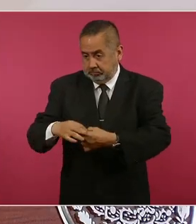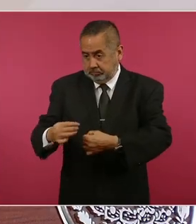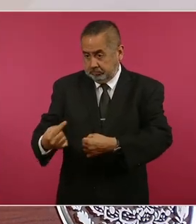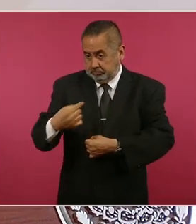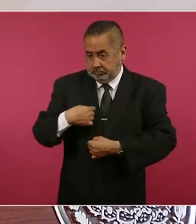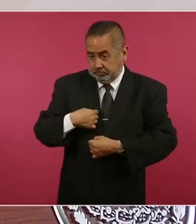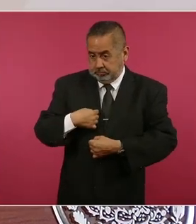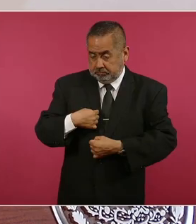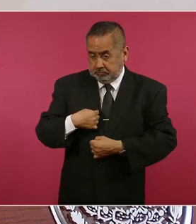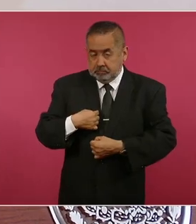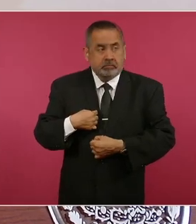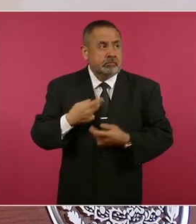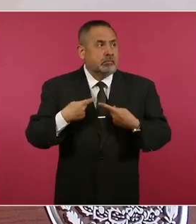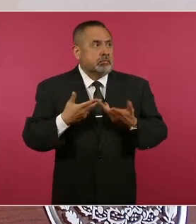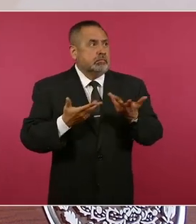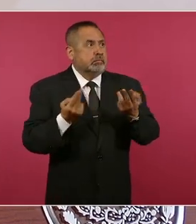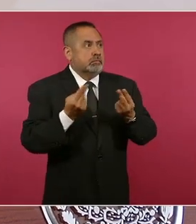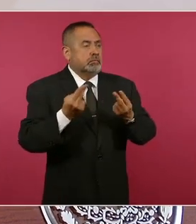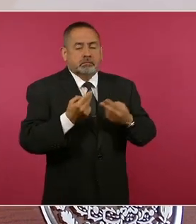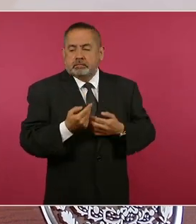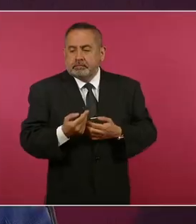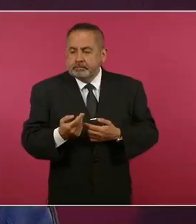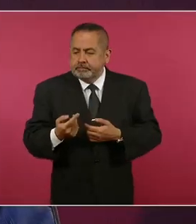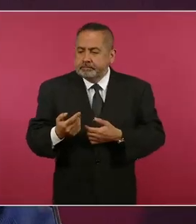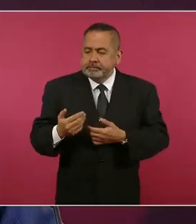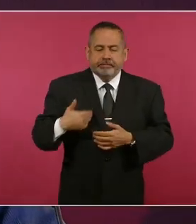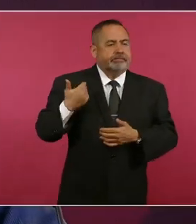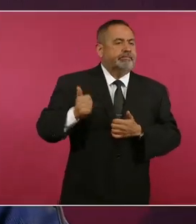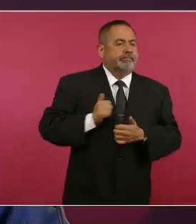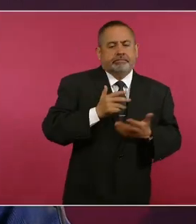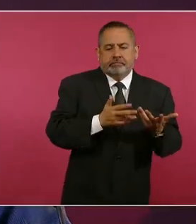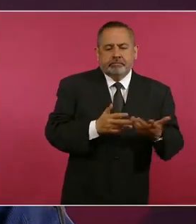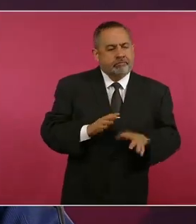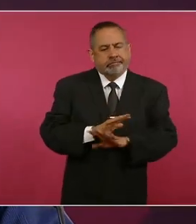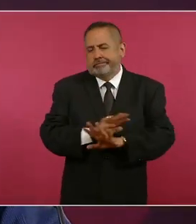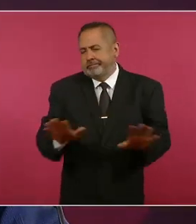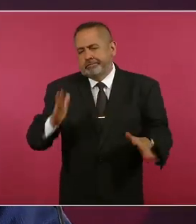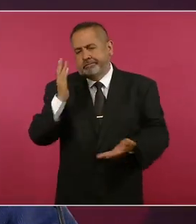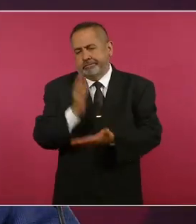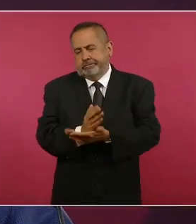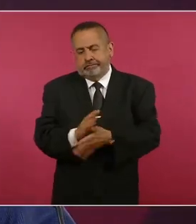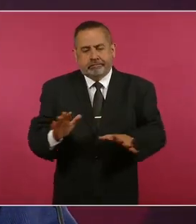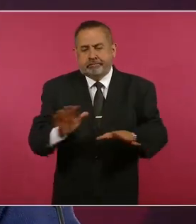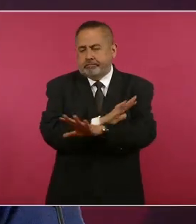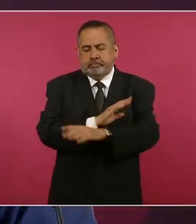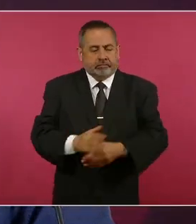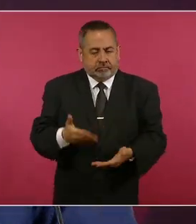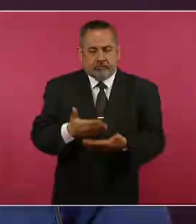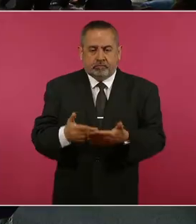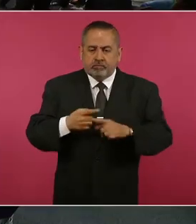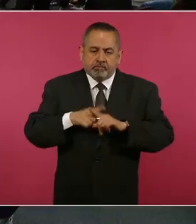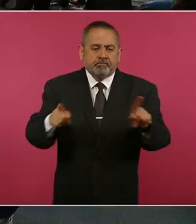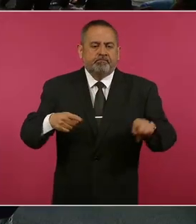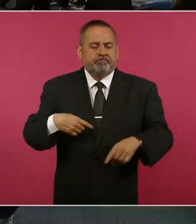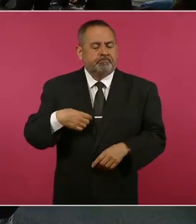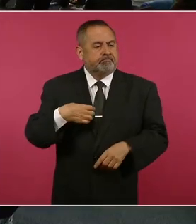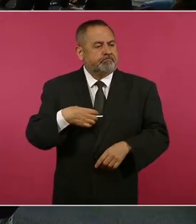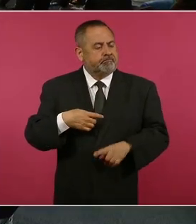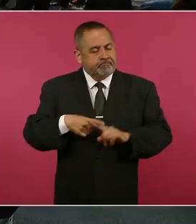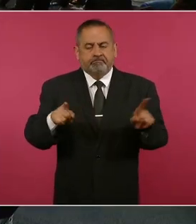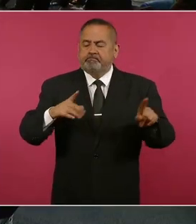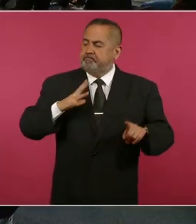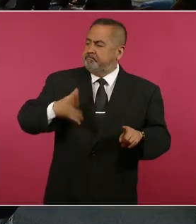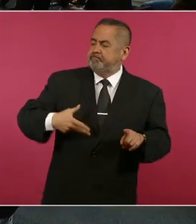Traficaban con la pobreza de la gente. Eso ya cambió. Y nos da mucho gusto y nos llena de